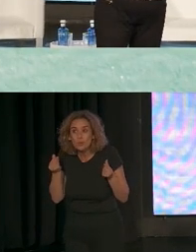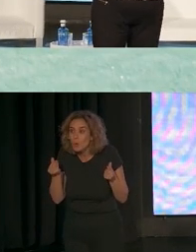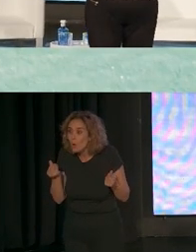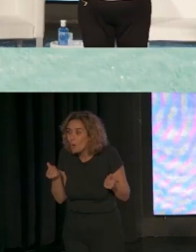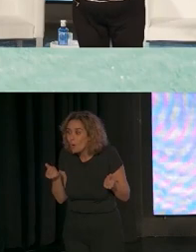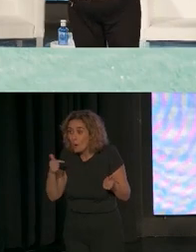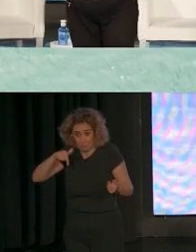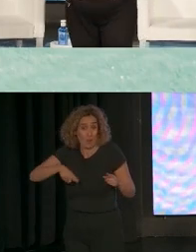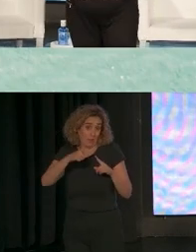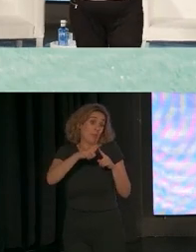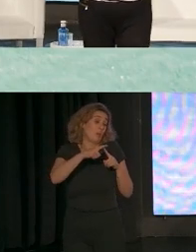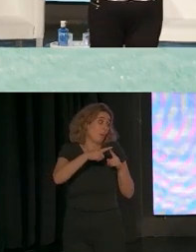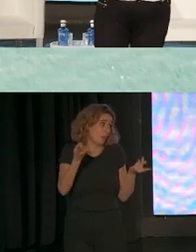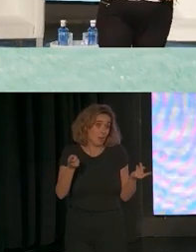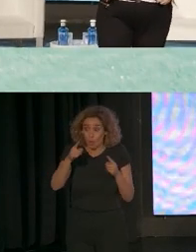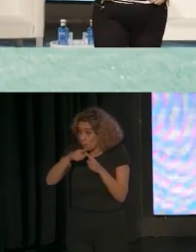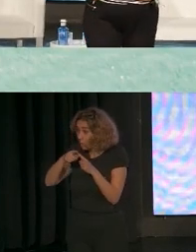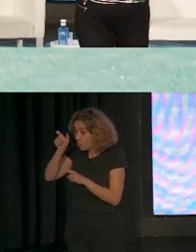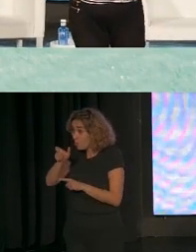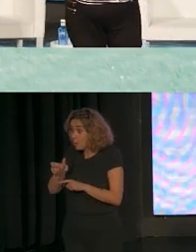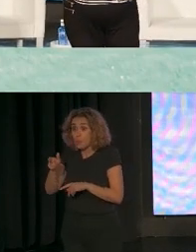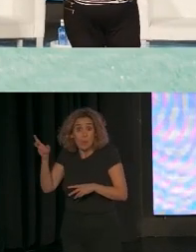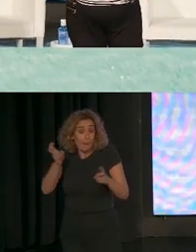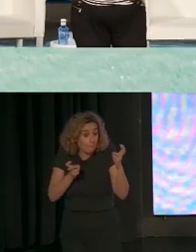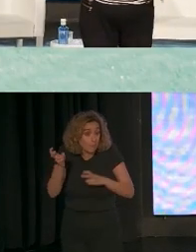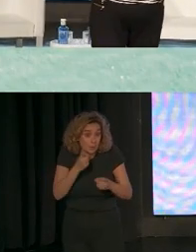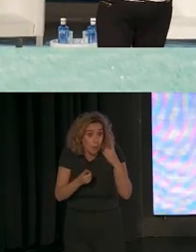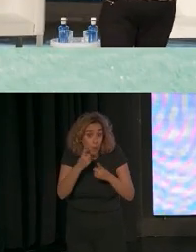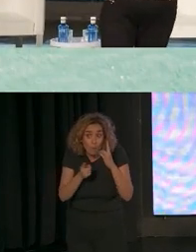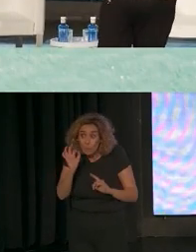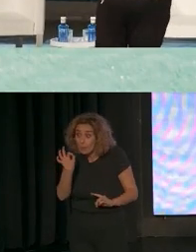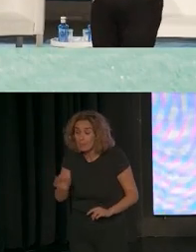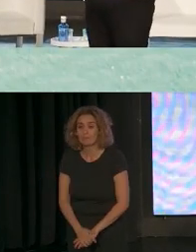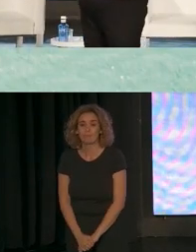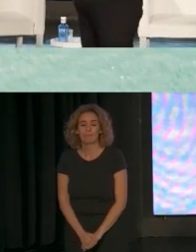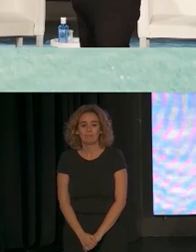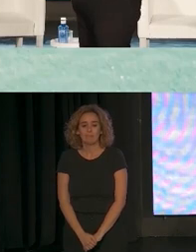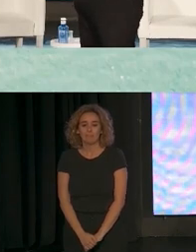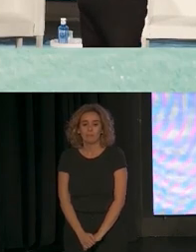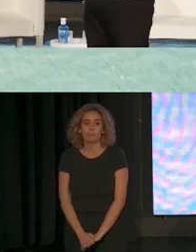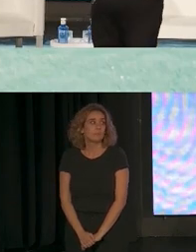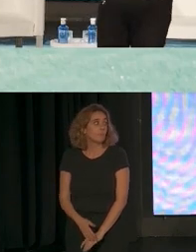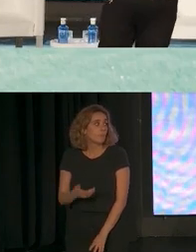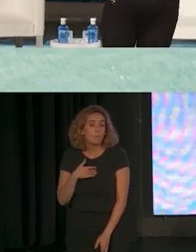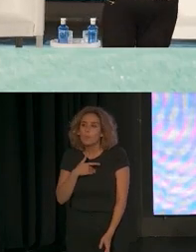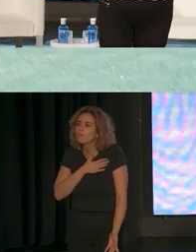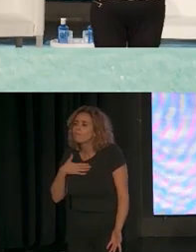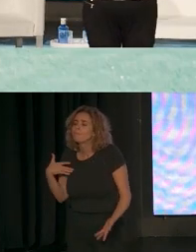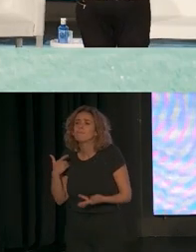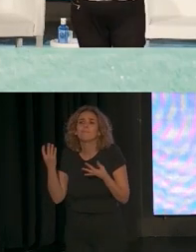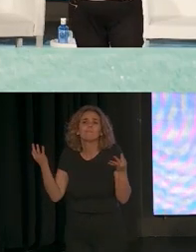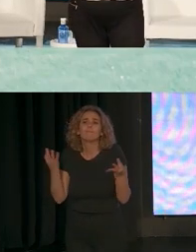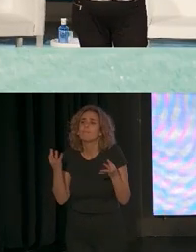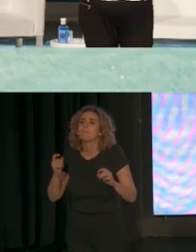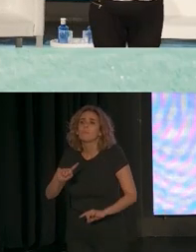estando aquí en Toledo algún toledano habrá venido aquí al evento y yo lo que quería era